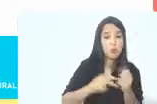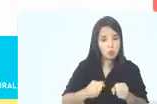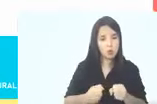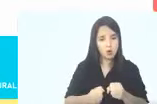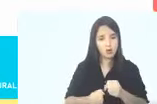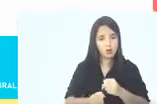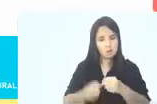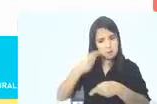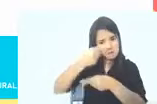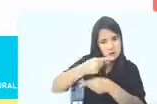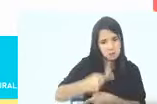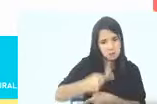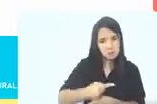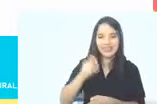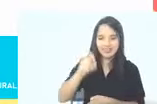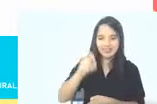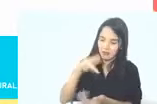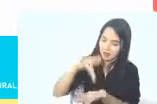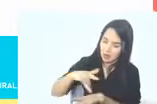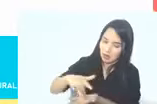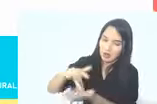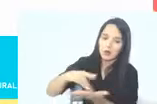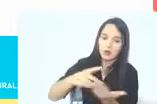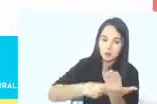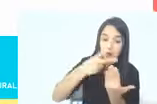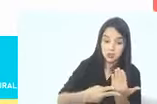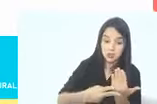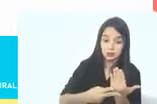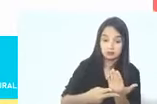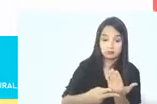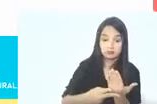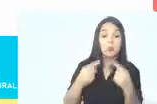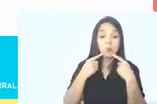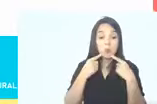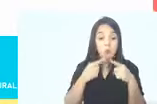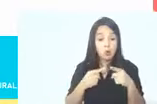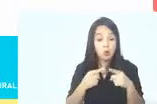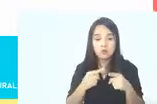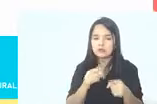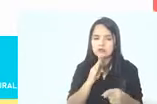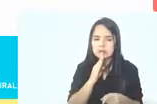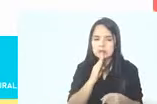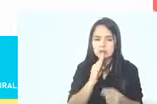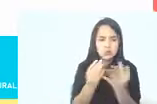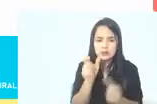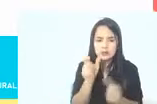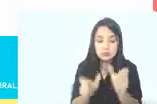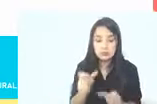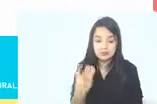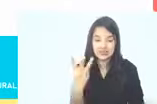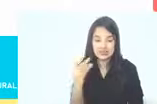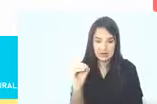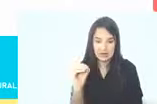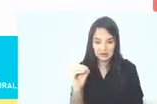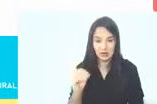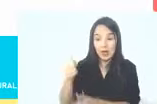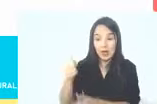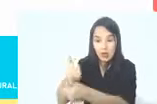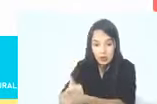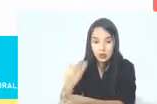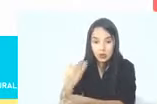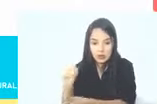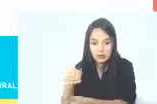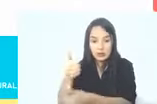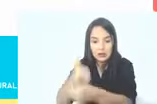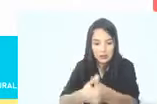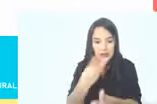esta última actividad, donde vamos a encontrar todos los resultados. Queremos invitarlos a la participación del día,